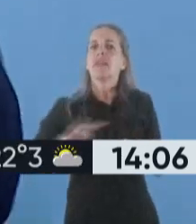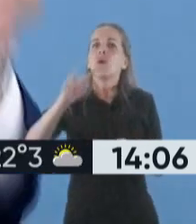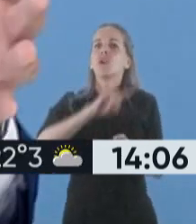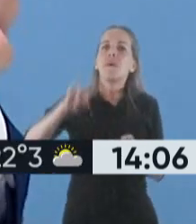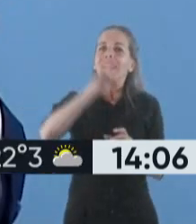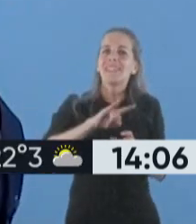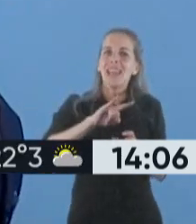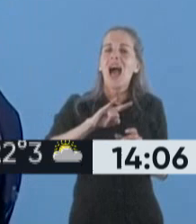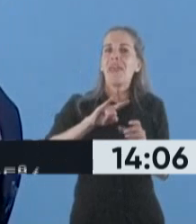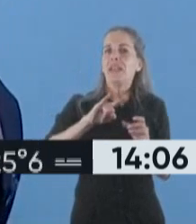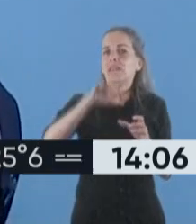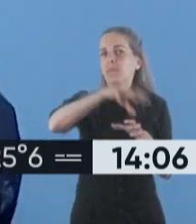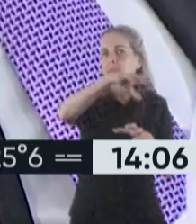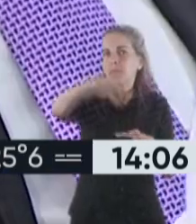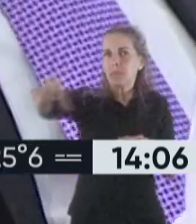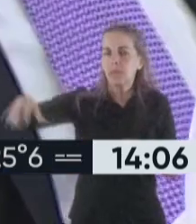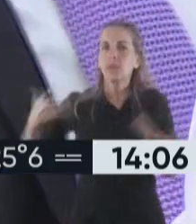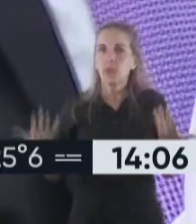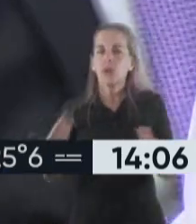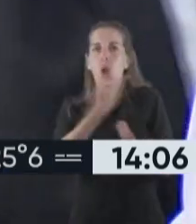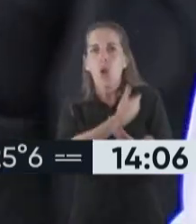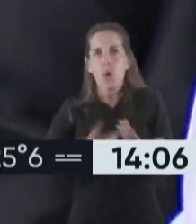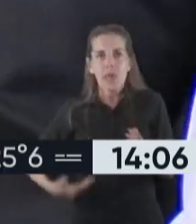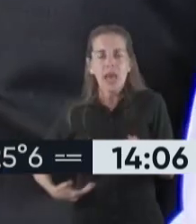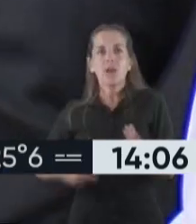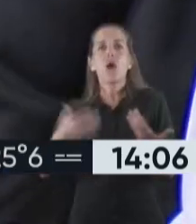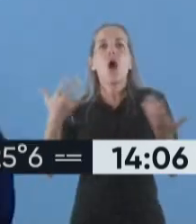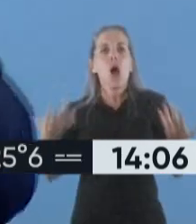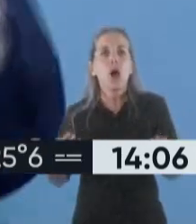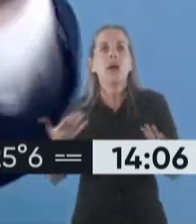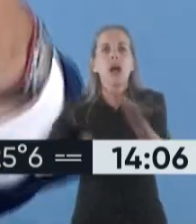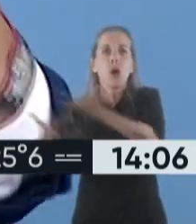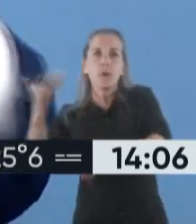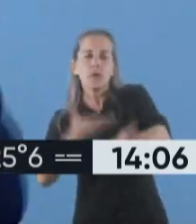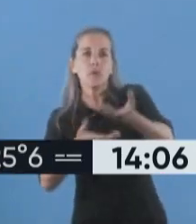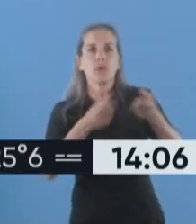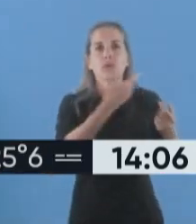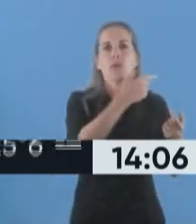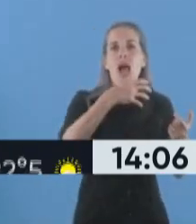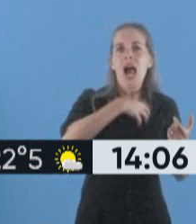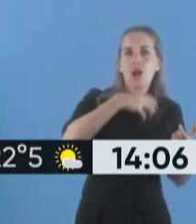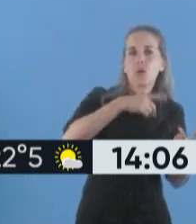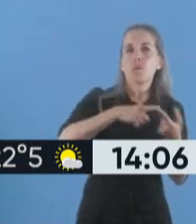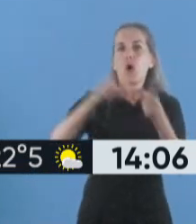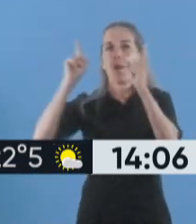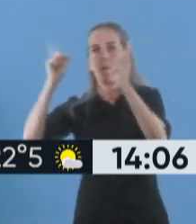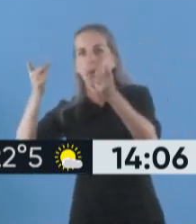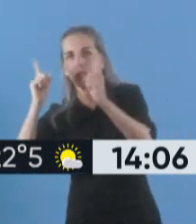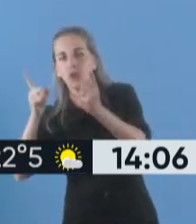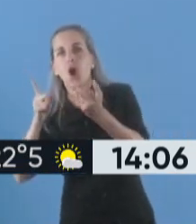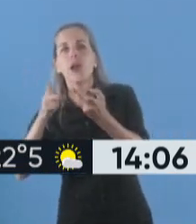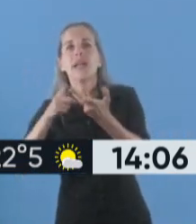pensamiento, libertad de cátedra, donde el gobierno era tripartito, entre alumnos, profesores